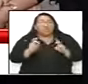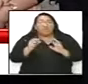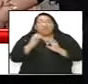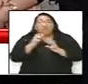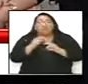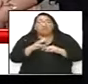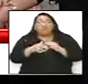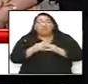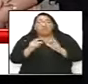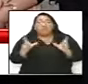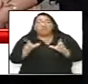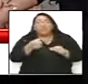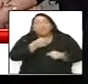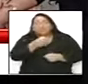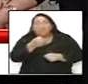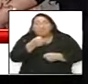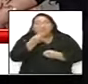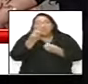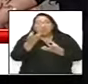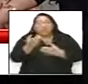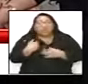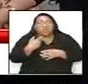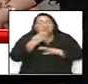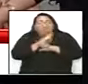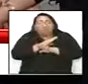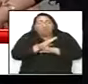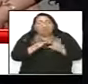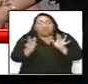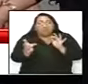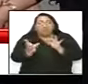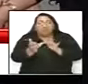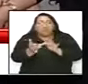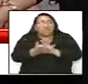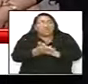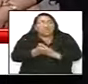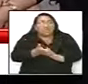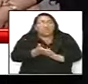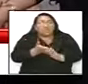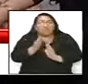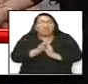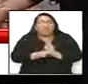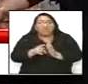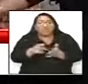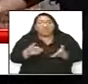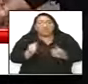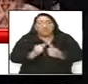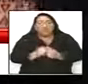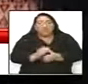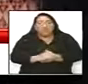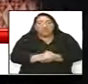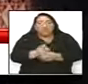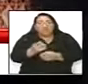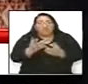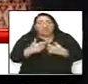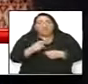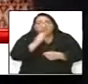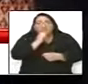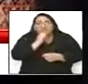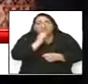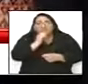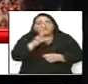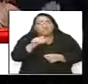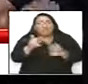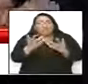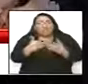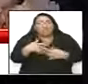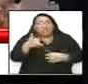lo presentó. En absoluto, no tenemos ninguna relación de ningún tipo, menos de ese tipo, con una empresa privada, como en este caso